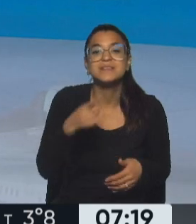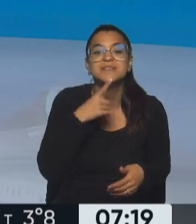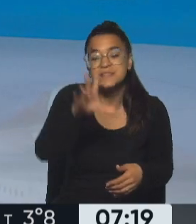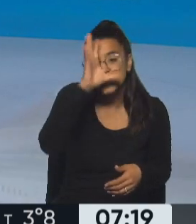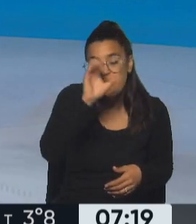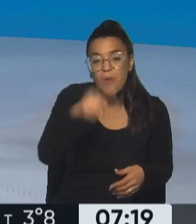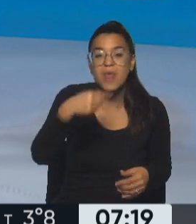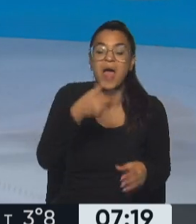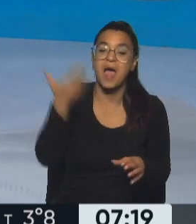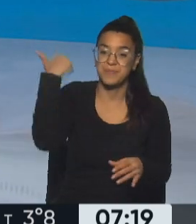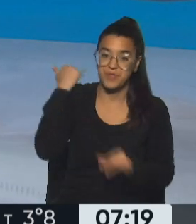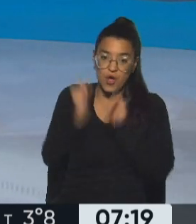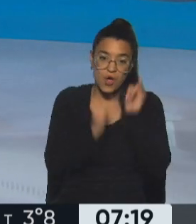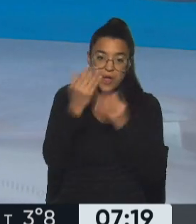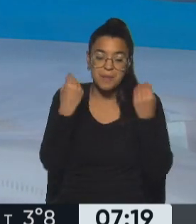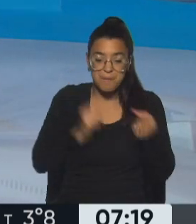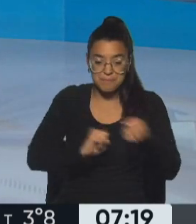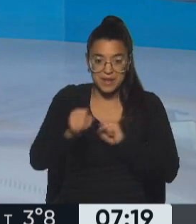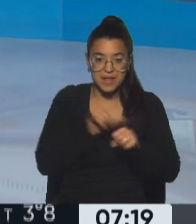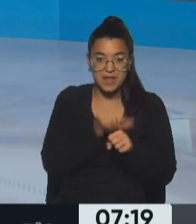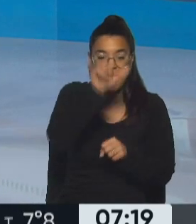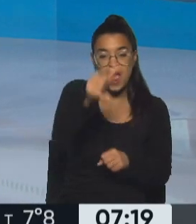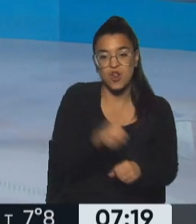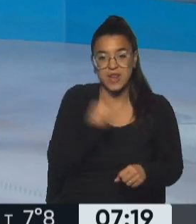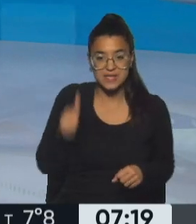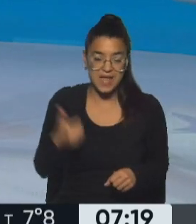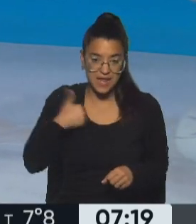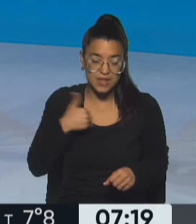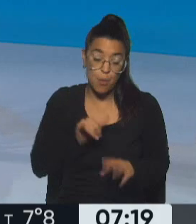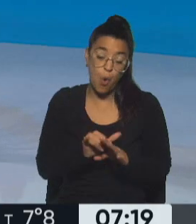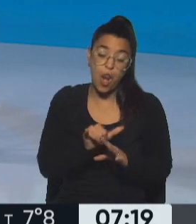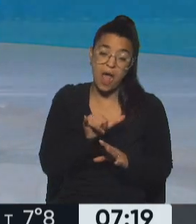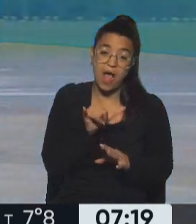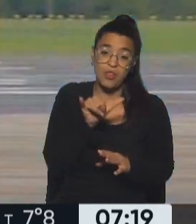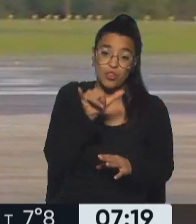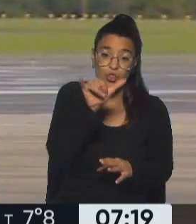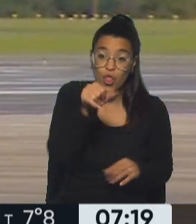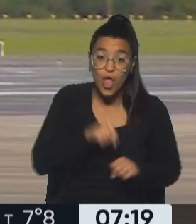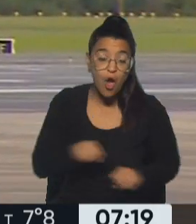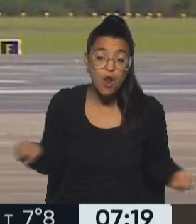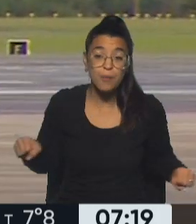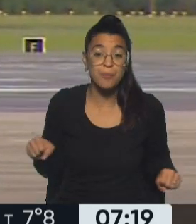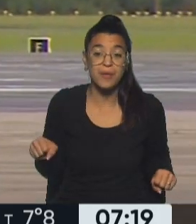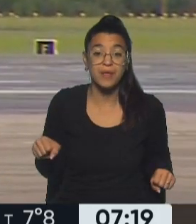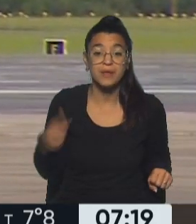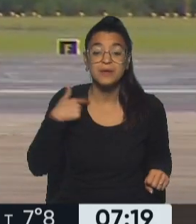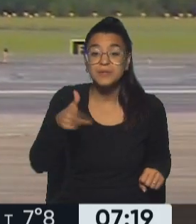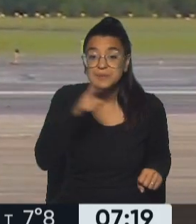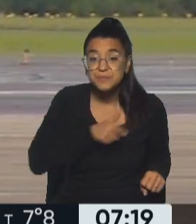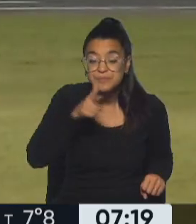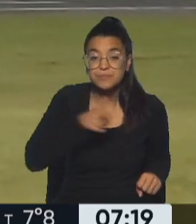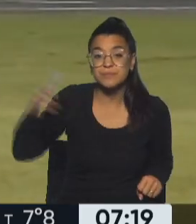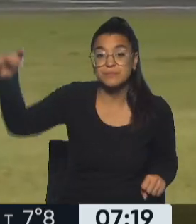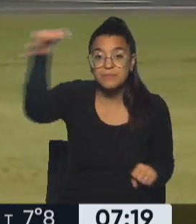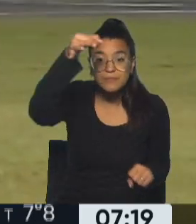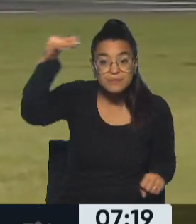¿Se acuerdan que les contábamos lo que les pasó a los pilotos de este avión, el de Aerolíneas Argentinas? Estaban volando y de pronto pareció un